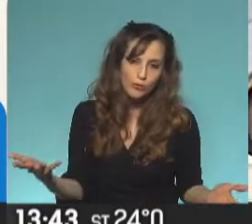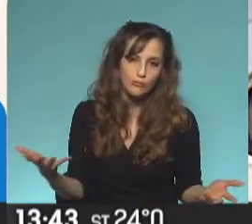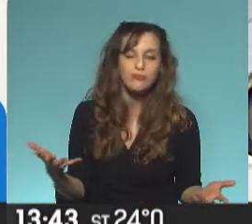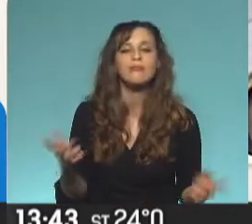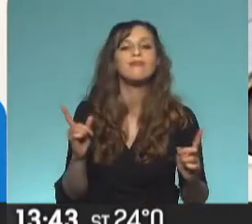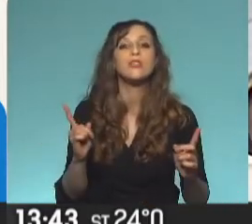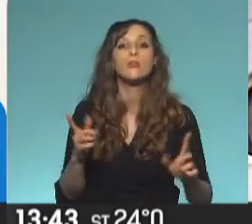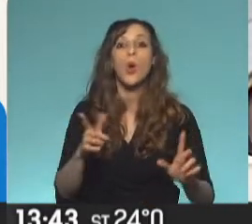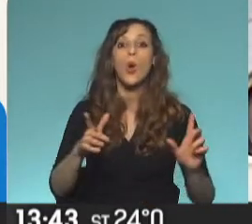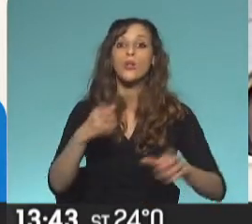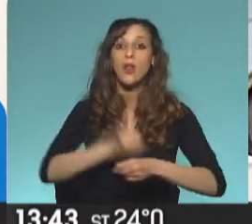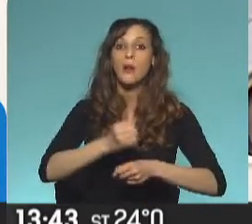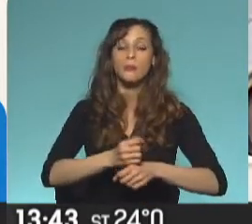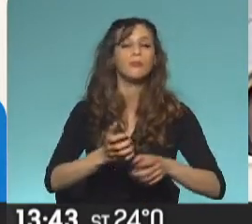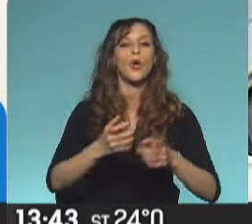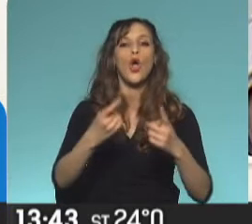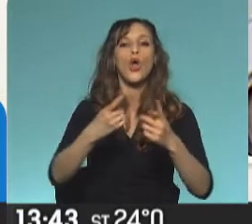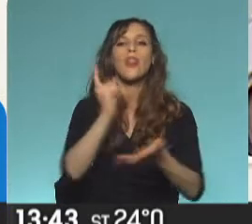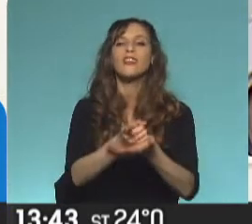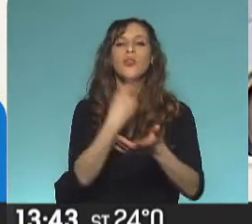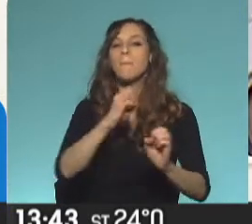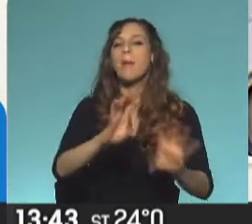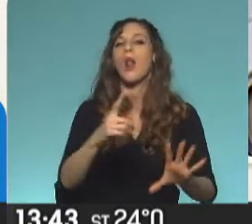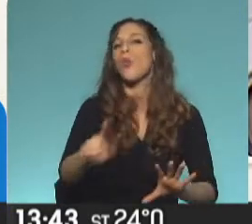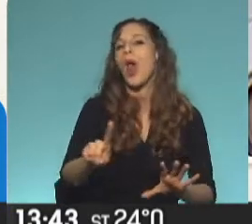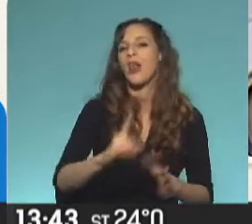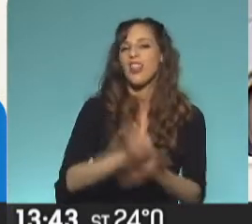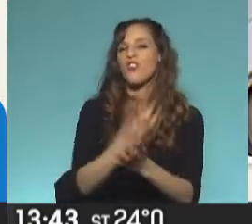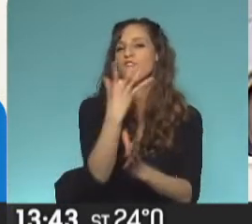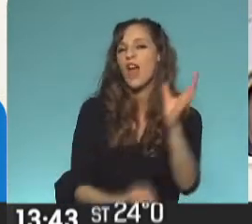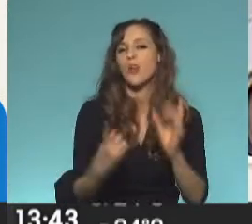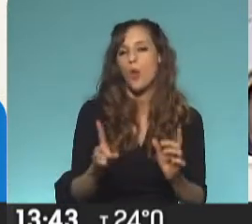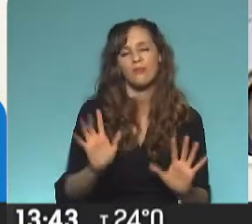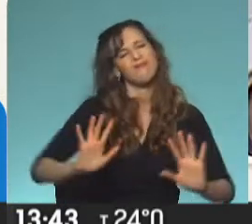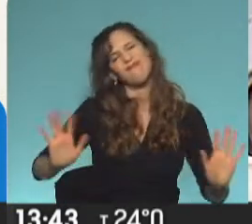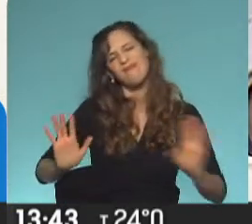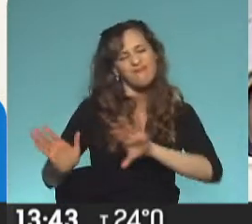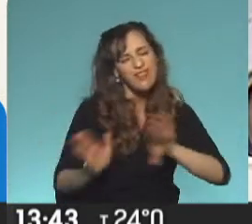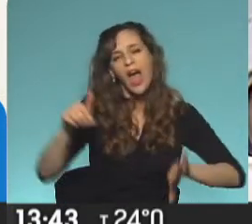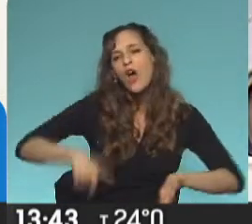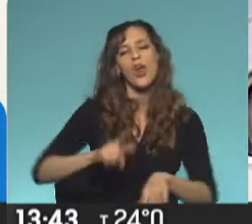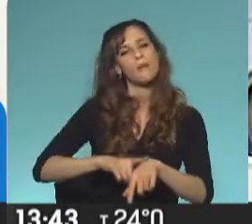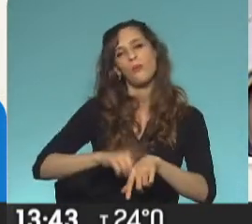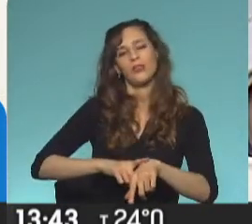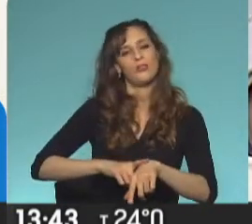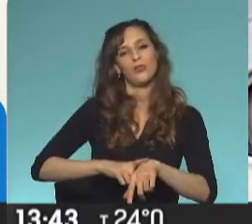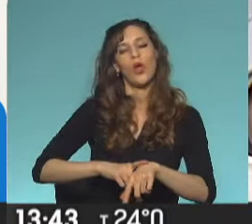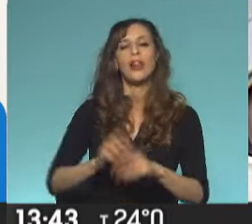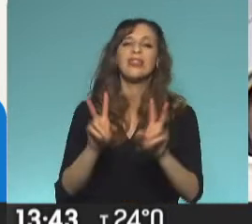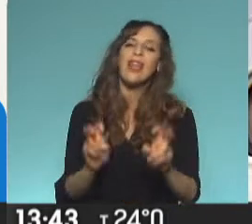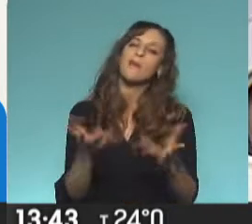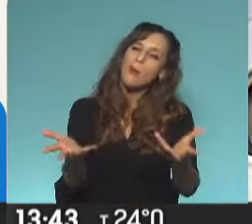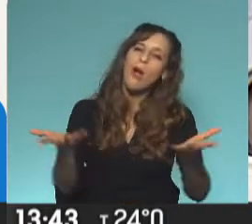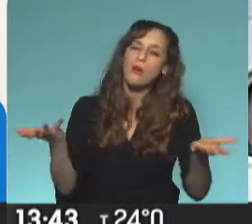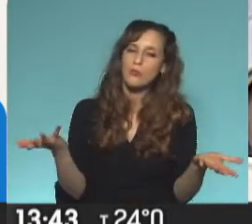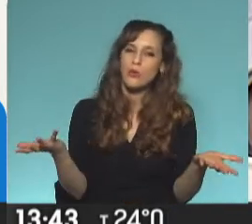estas cosas se han hecho cuál es la que anda mal o buscar al grupo de los incumplidores me parece que es momento de que también por una cuestión de autoestima por